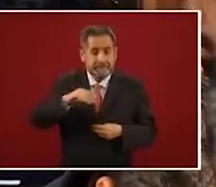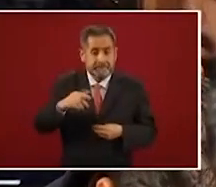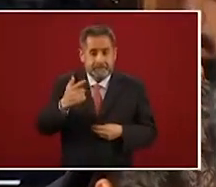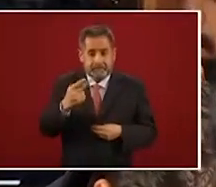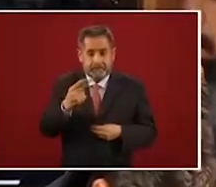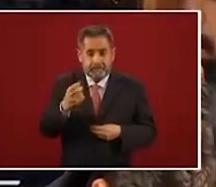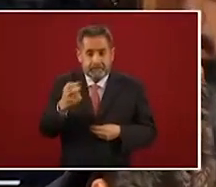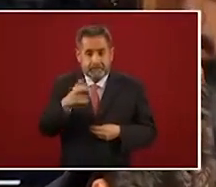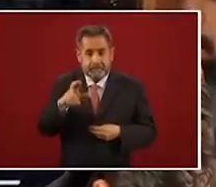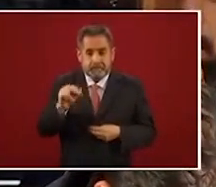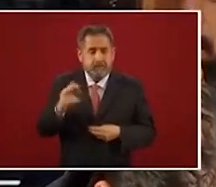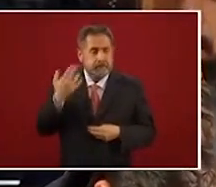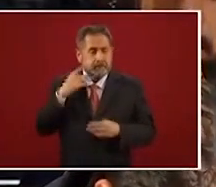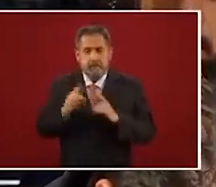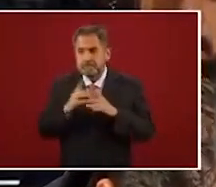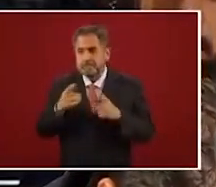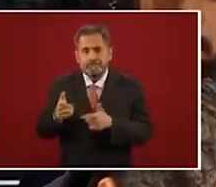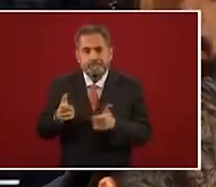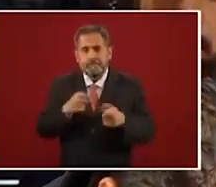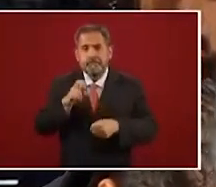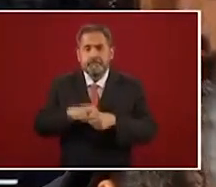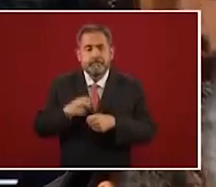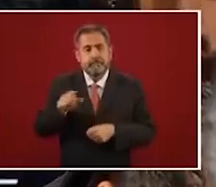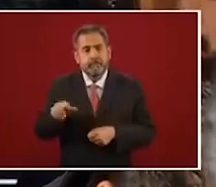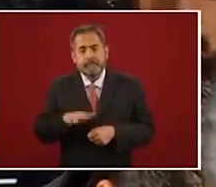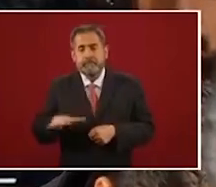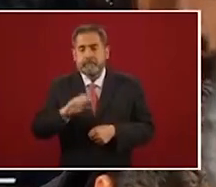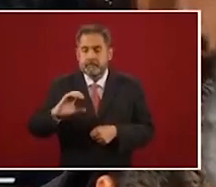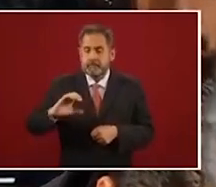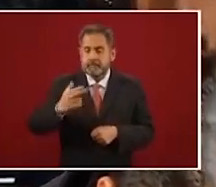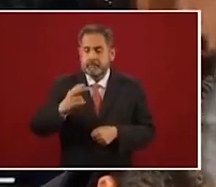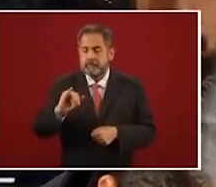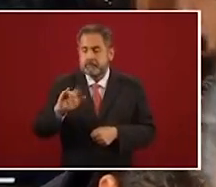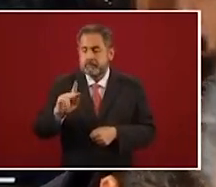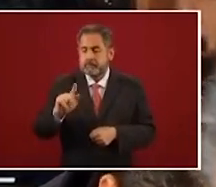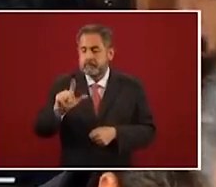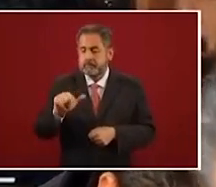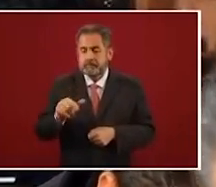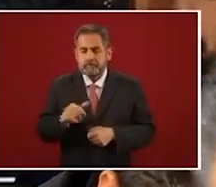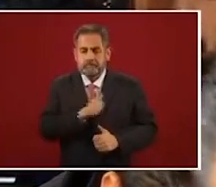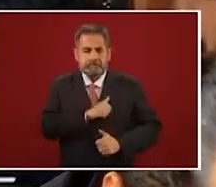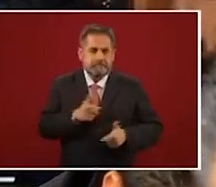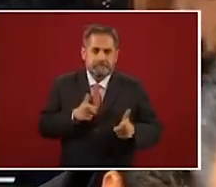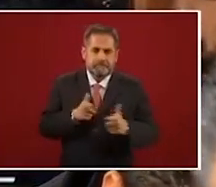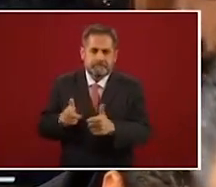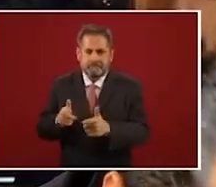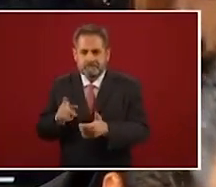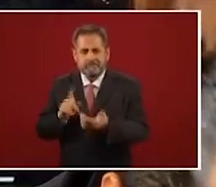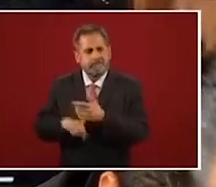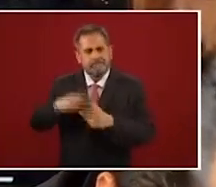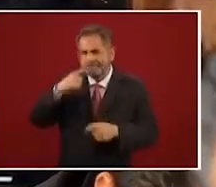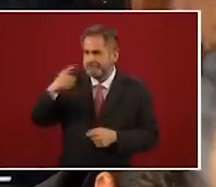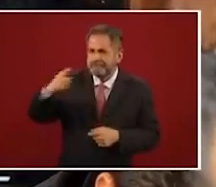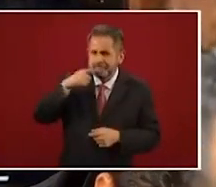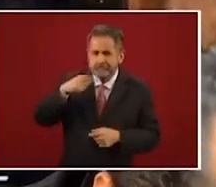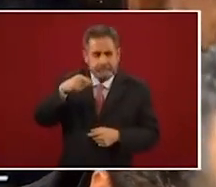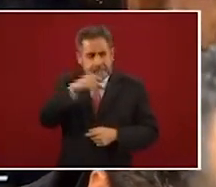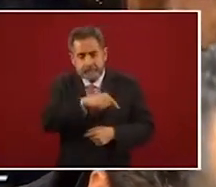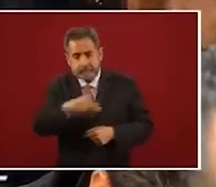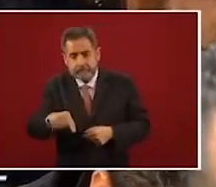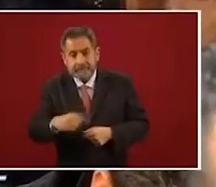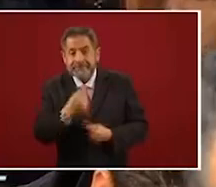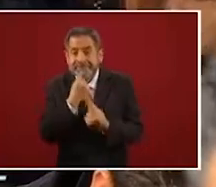eventos sangrientos que han sucedido allá en Chilapa, sobre las comunidades armadas que inclusive están denunciando que hay